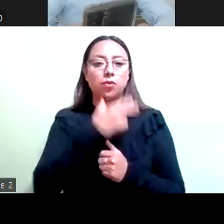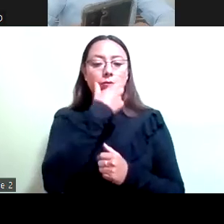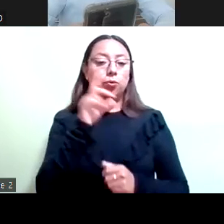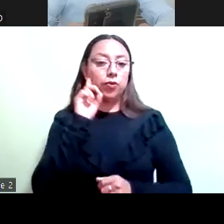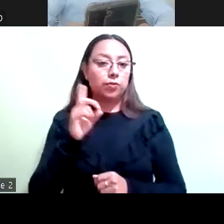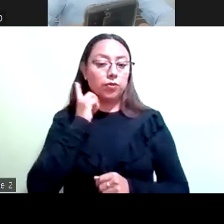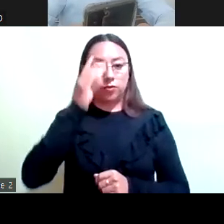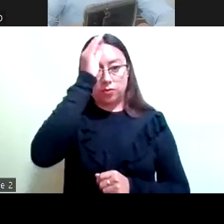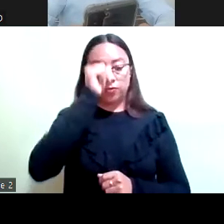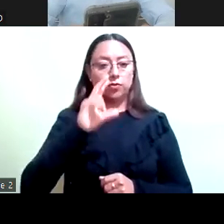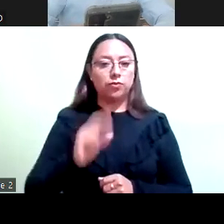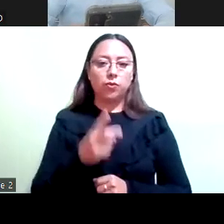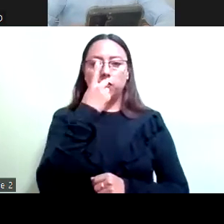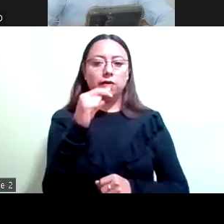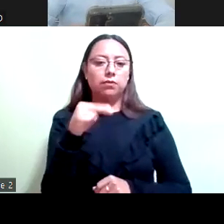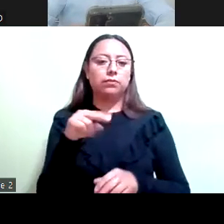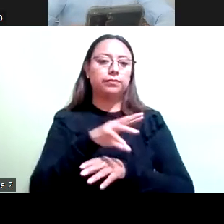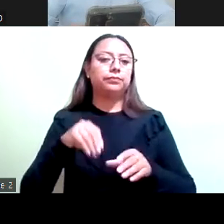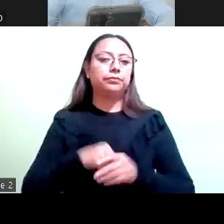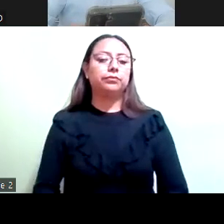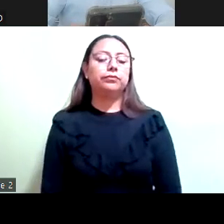manifestándolo, mencionando su nombre completo.